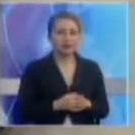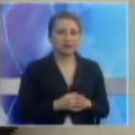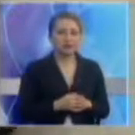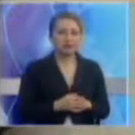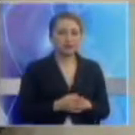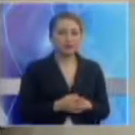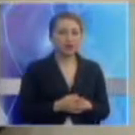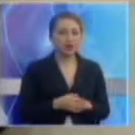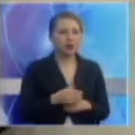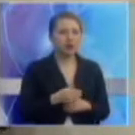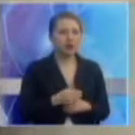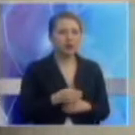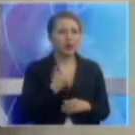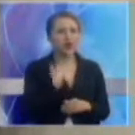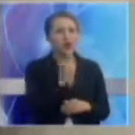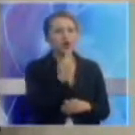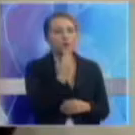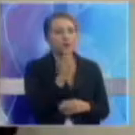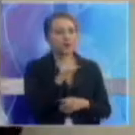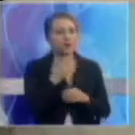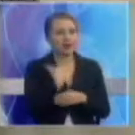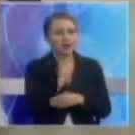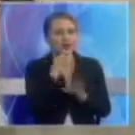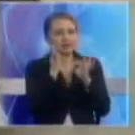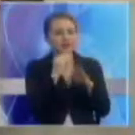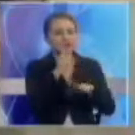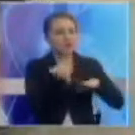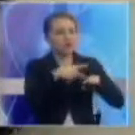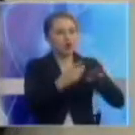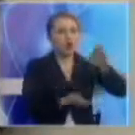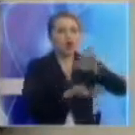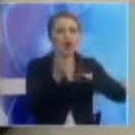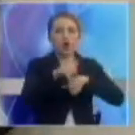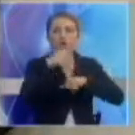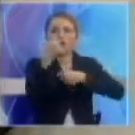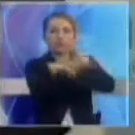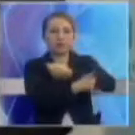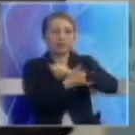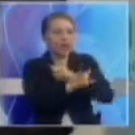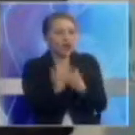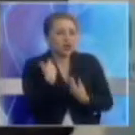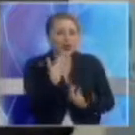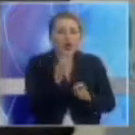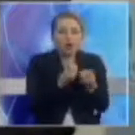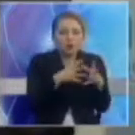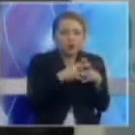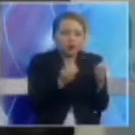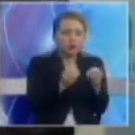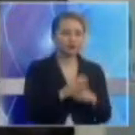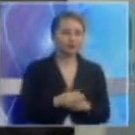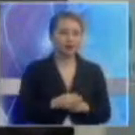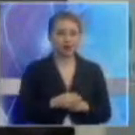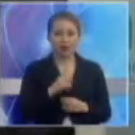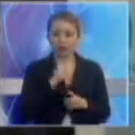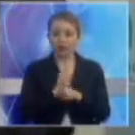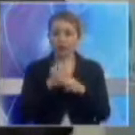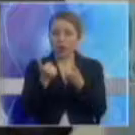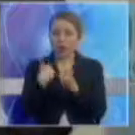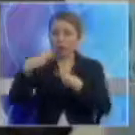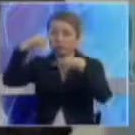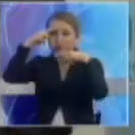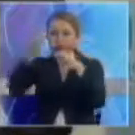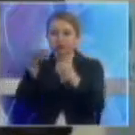tiempo. Es decir, los mejores profesionales se van al exterior, se van a otros países. Bueno, quizás aquí hay una muy buena